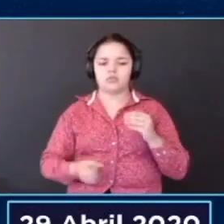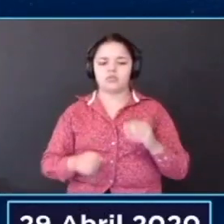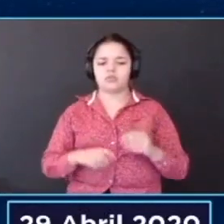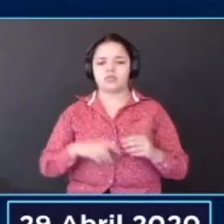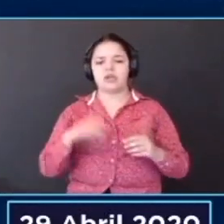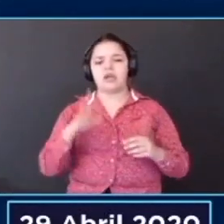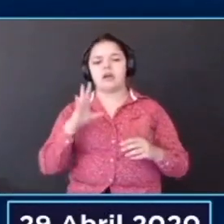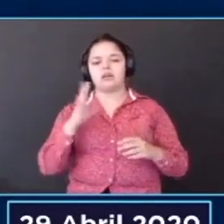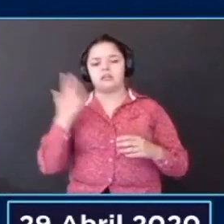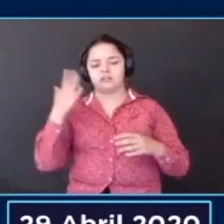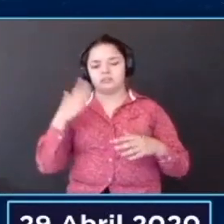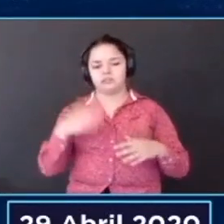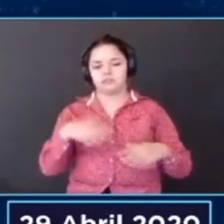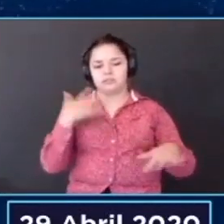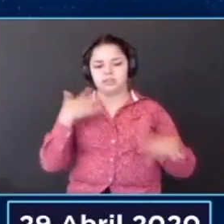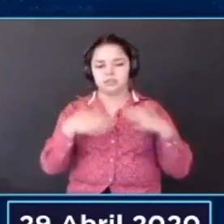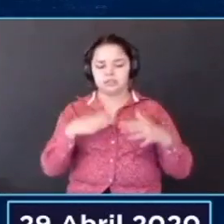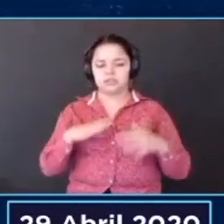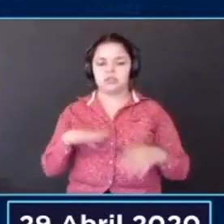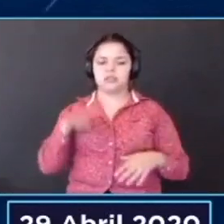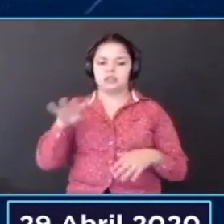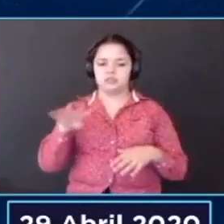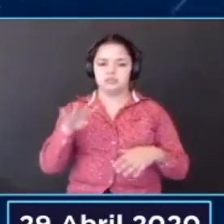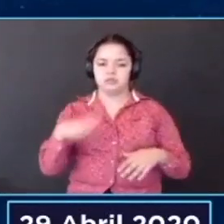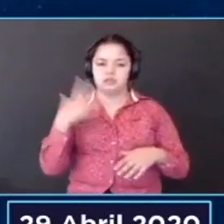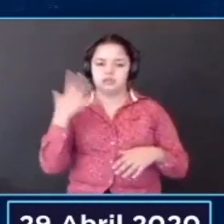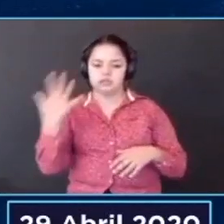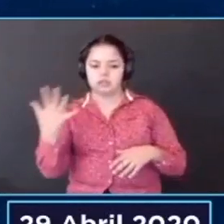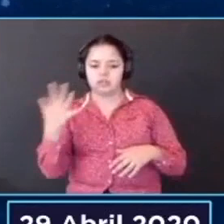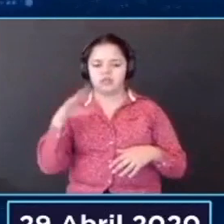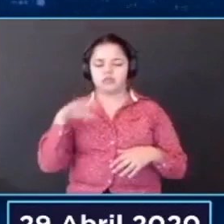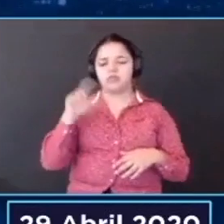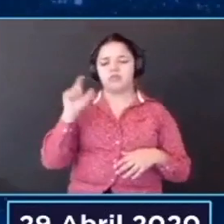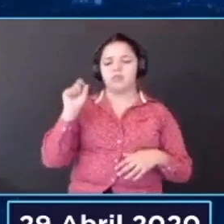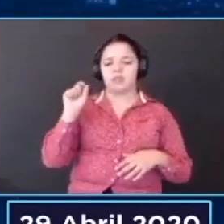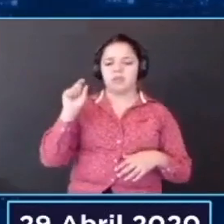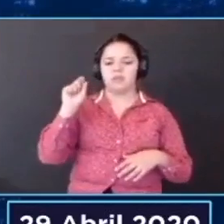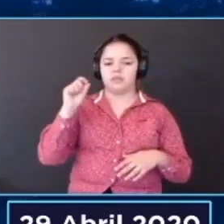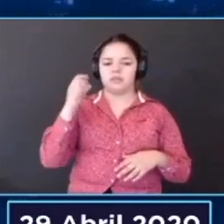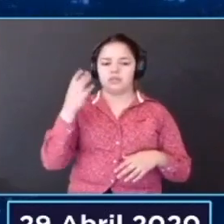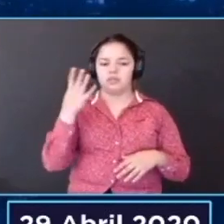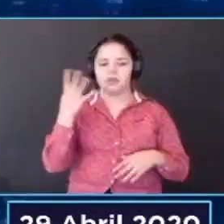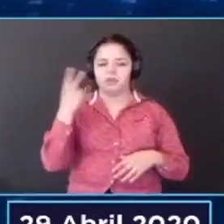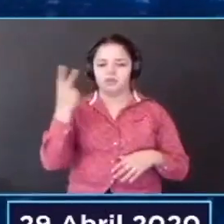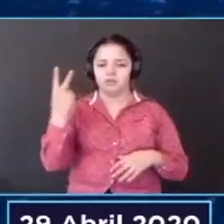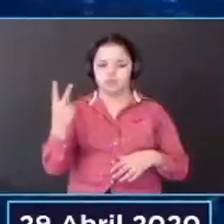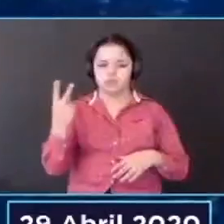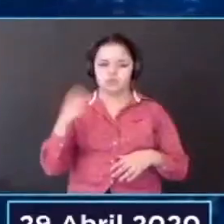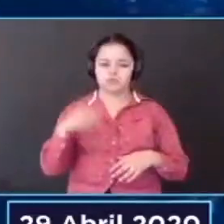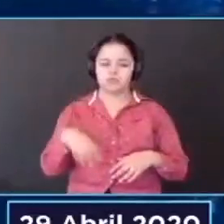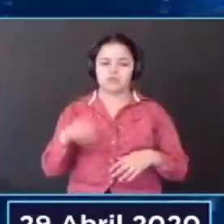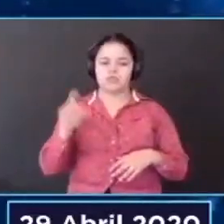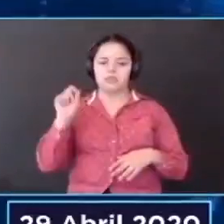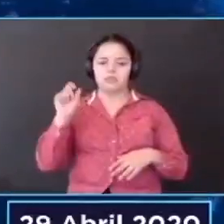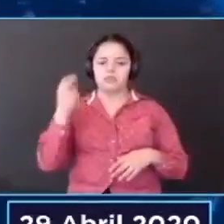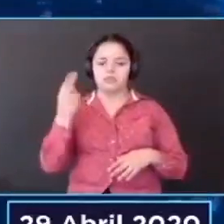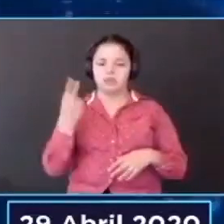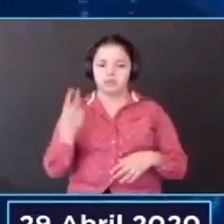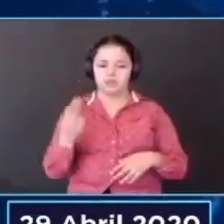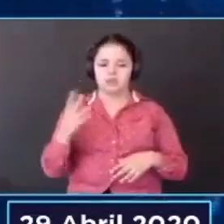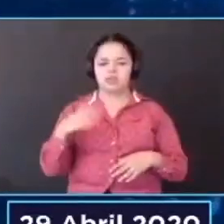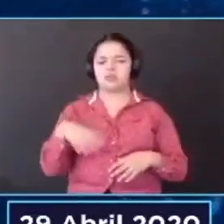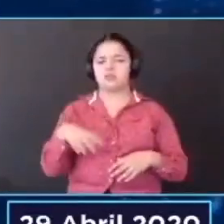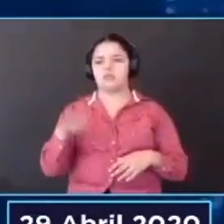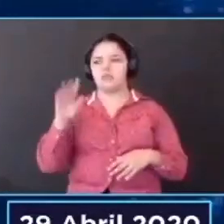25 a 44 17, de 45 a 64 7 y de 70 a 74 2